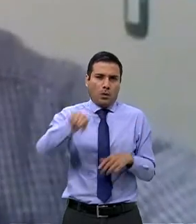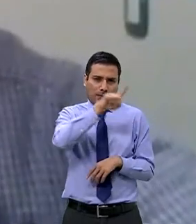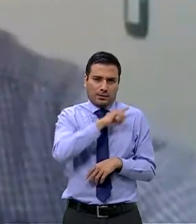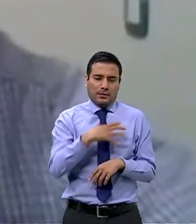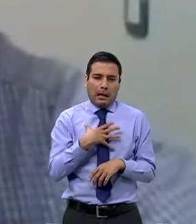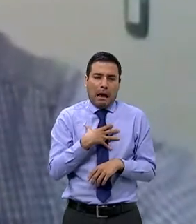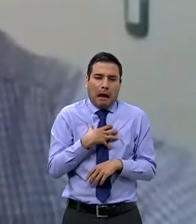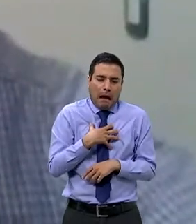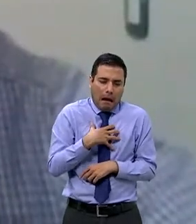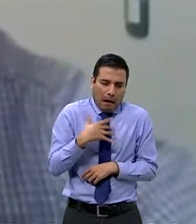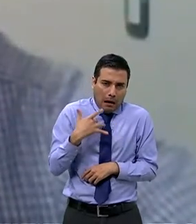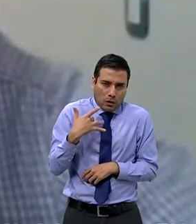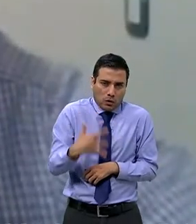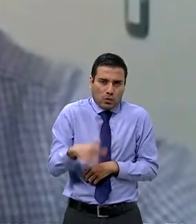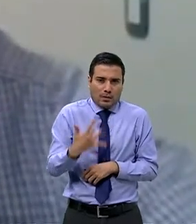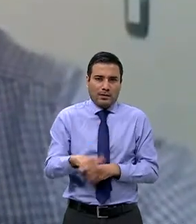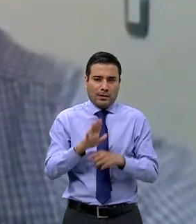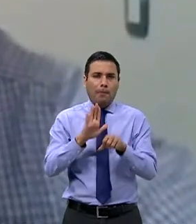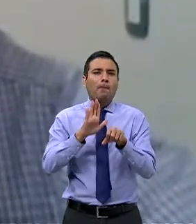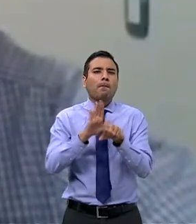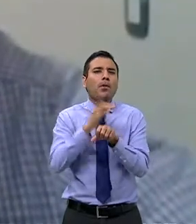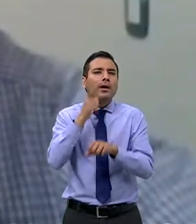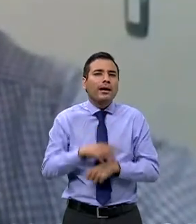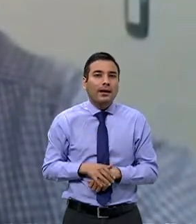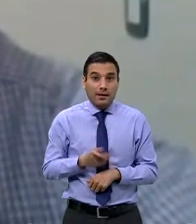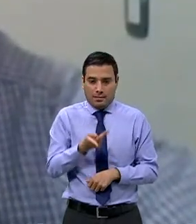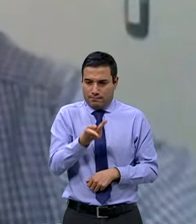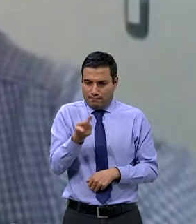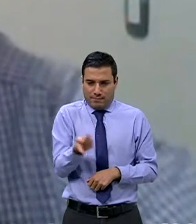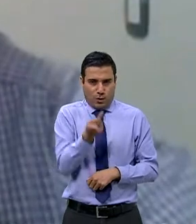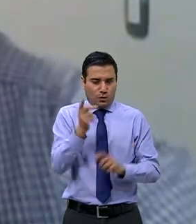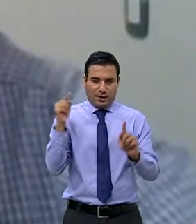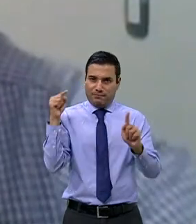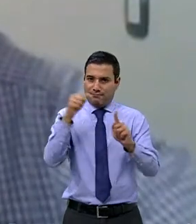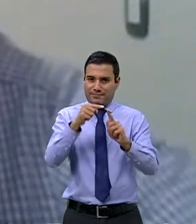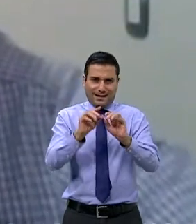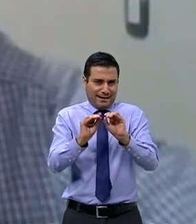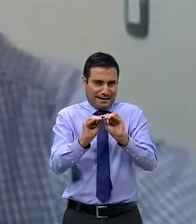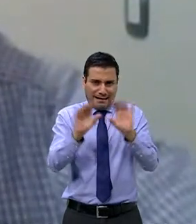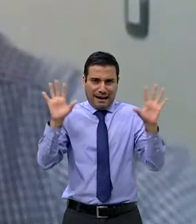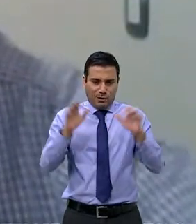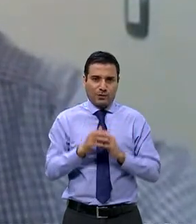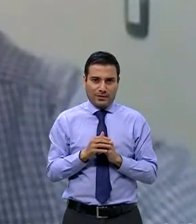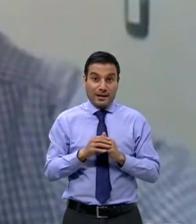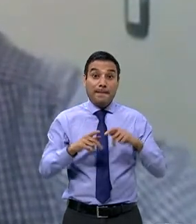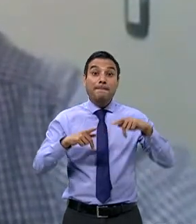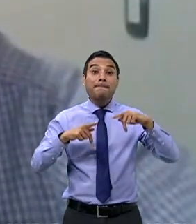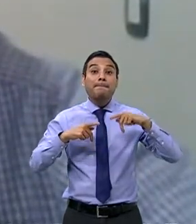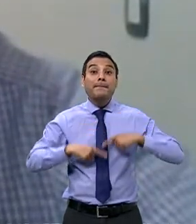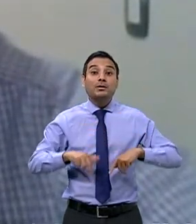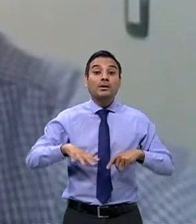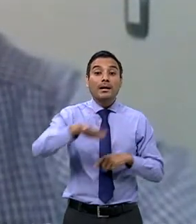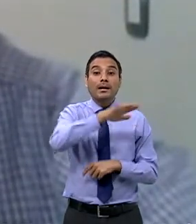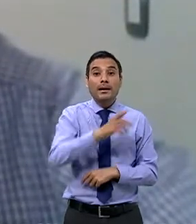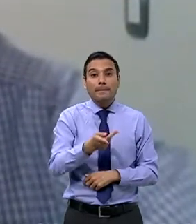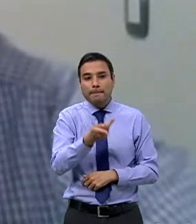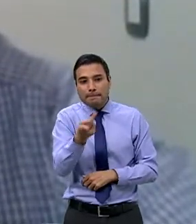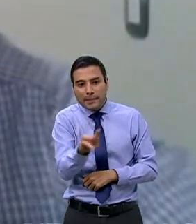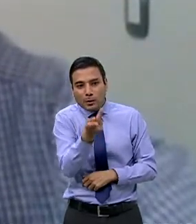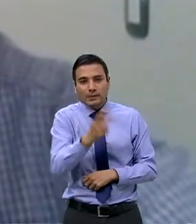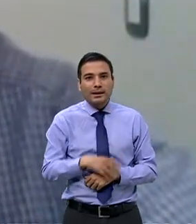la consulta era muy claro y específico era preguntarle a la sociedad sobre esos ex